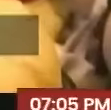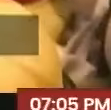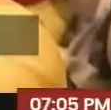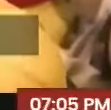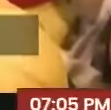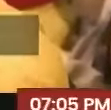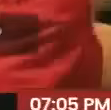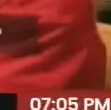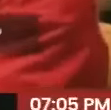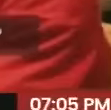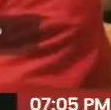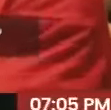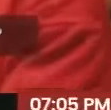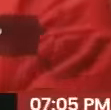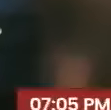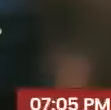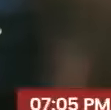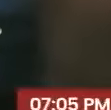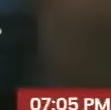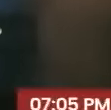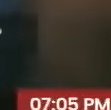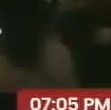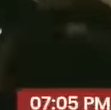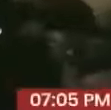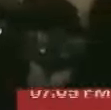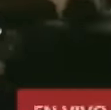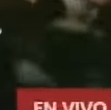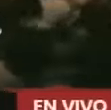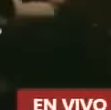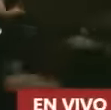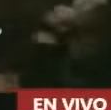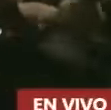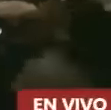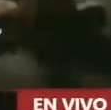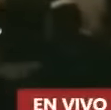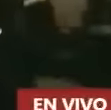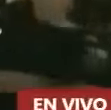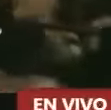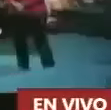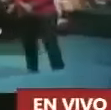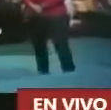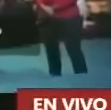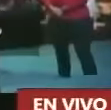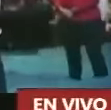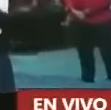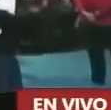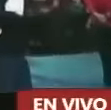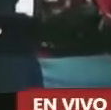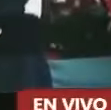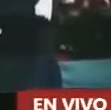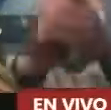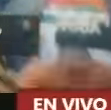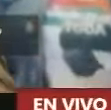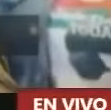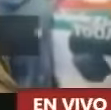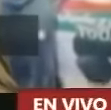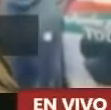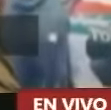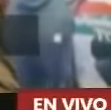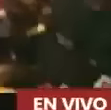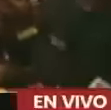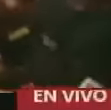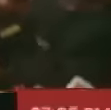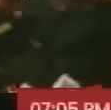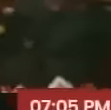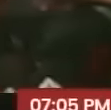al 3D. Le digo a los Estados Unidos y a Washington, abran los ojos, escuchen bien. No es un hombre, no es Maduro, es